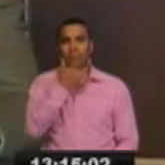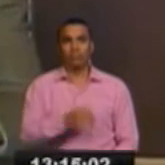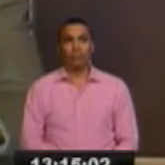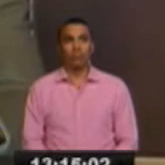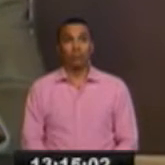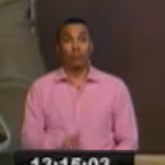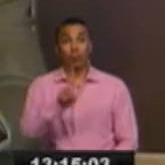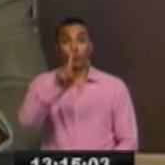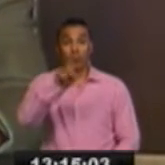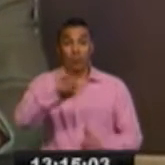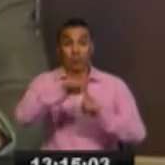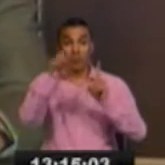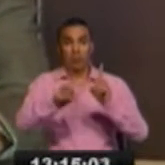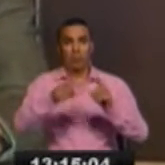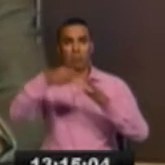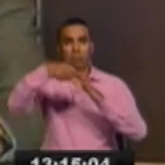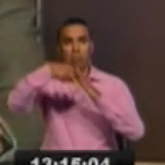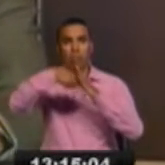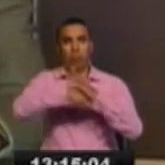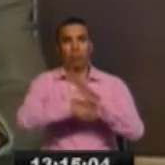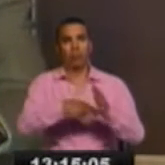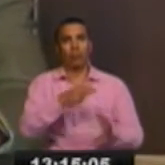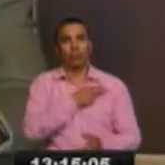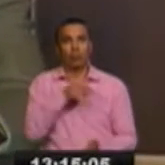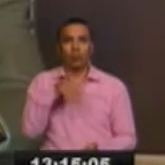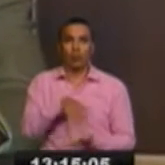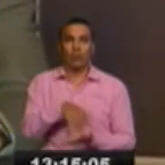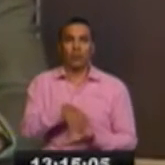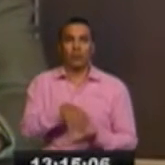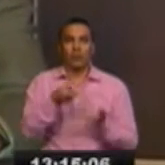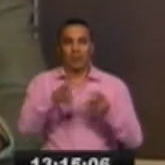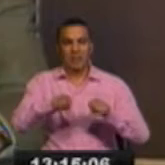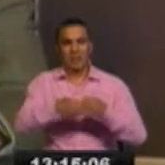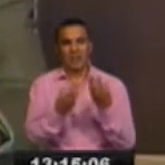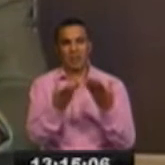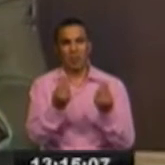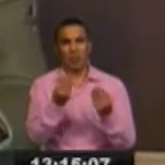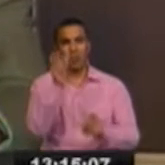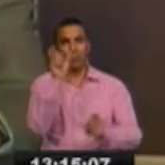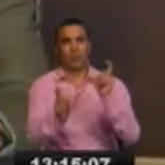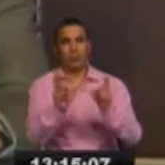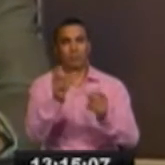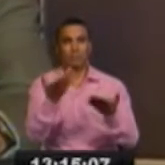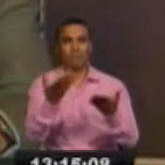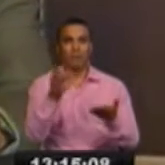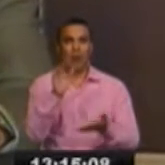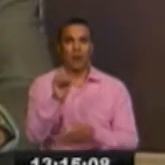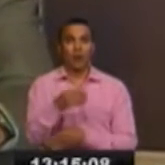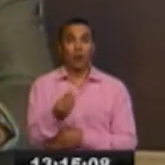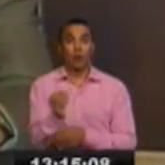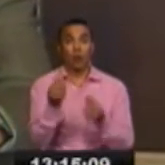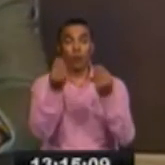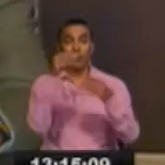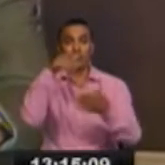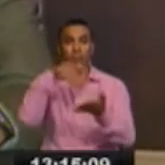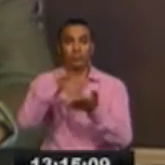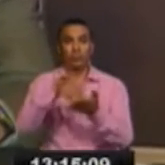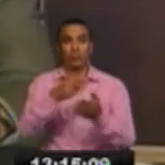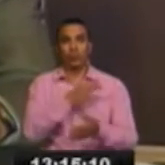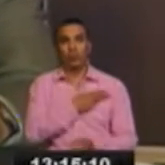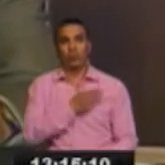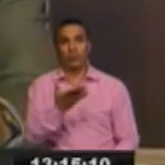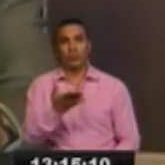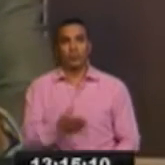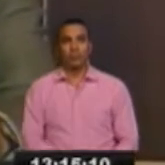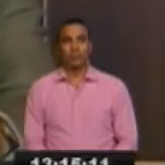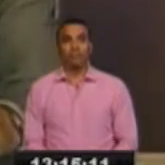un sistema que deterioró la docencia y lastimó con una rigidez increíble el acceso de esos jóvenes,